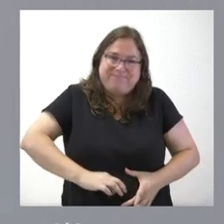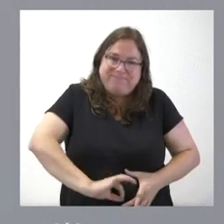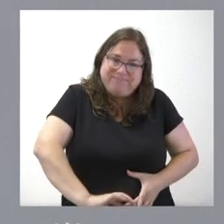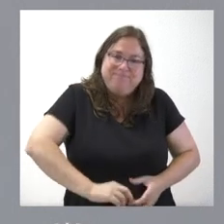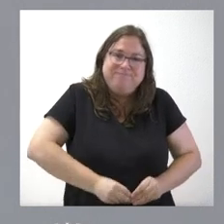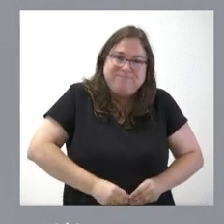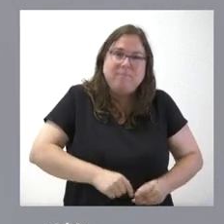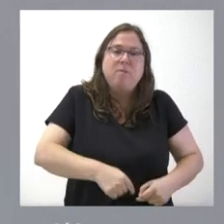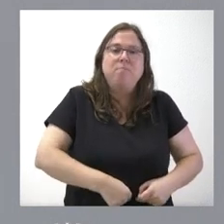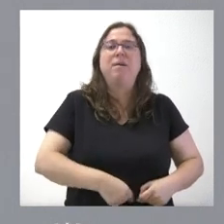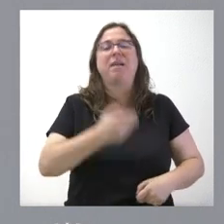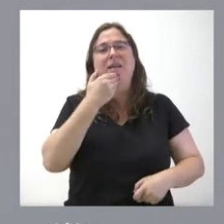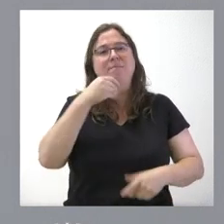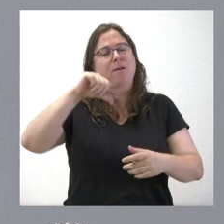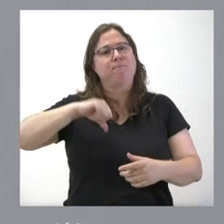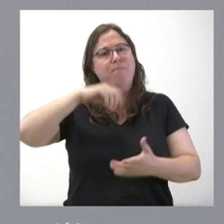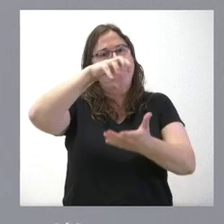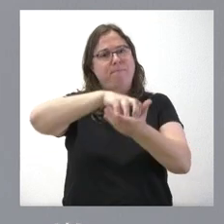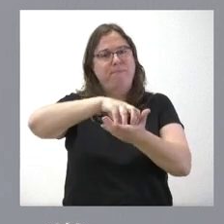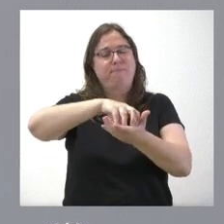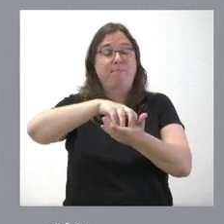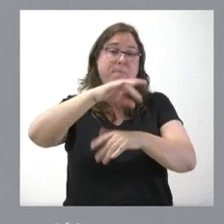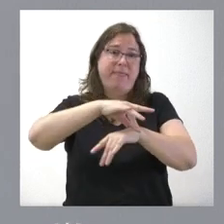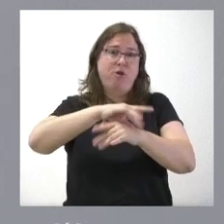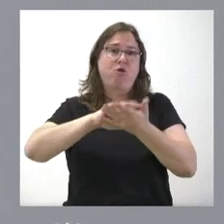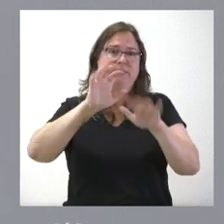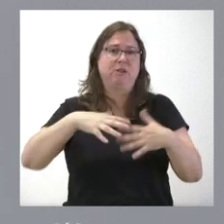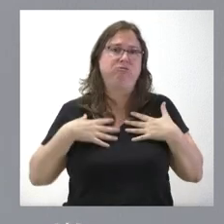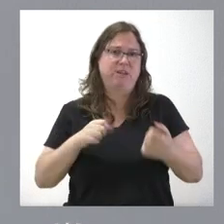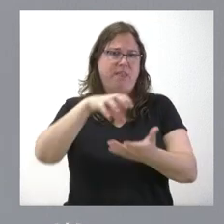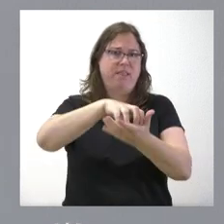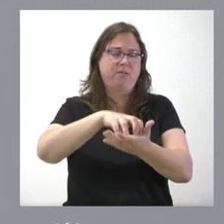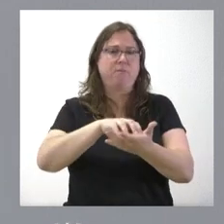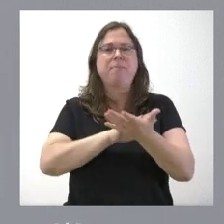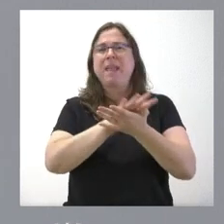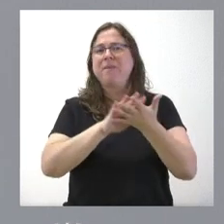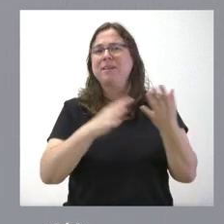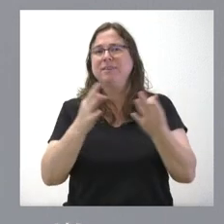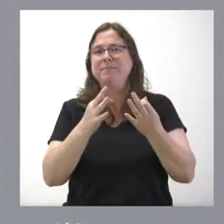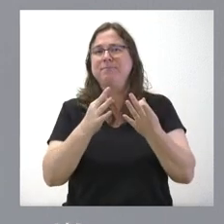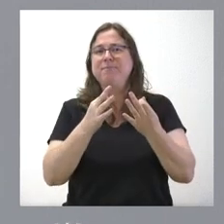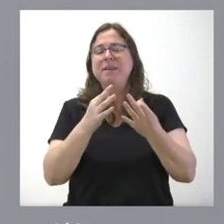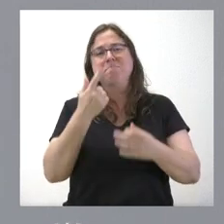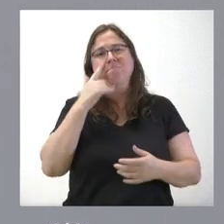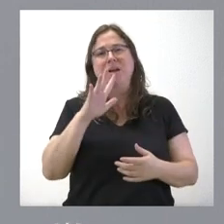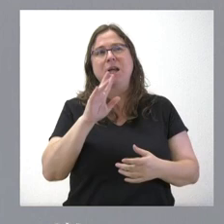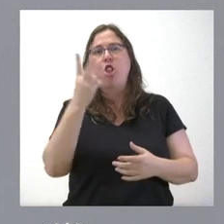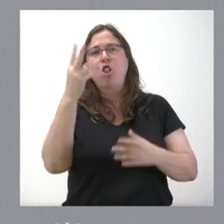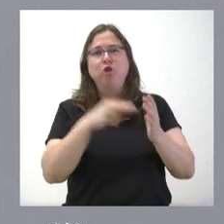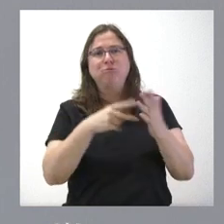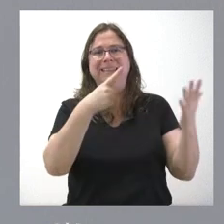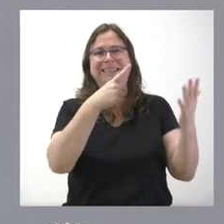con destino a centros sanitarios de Castilla León estamos hablando del consumo estimado de